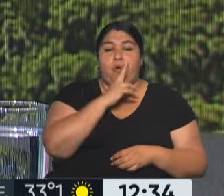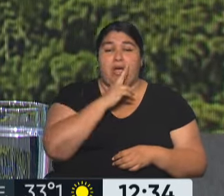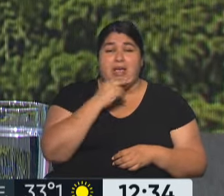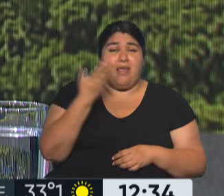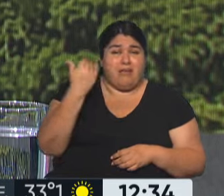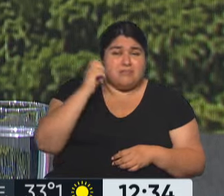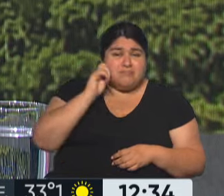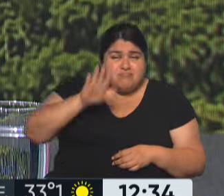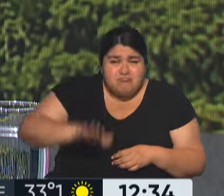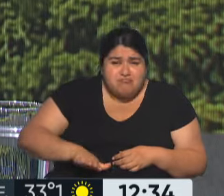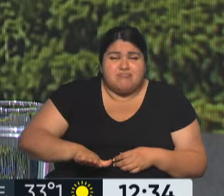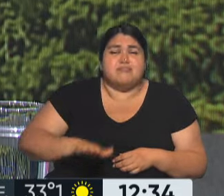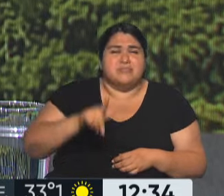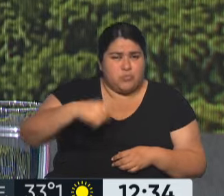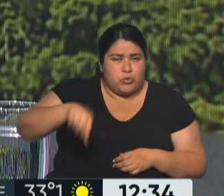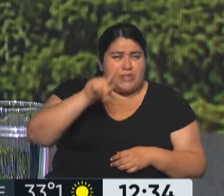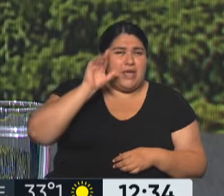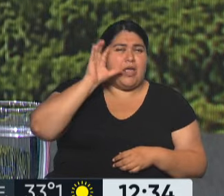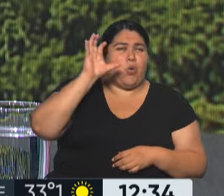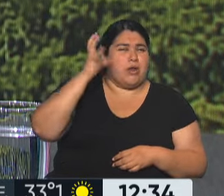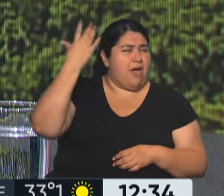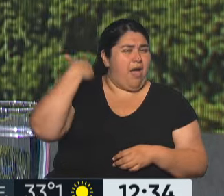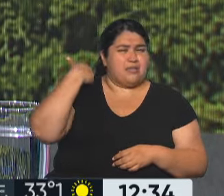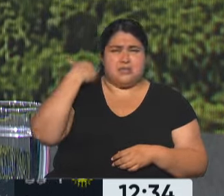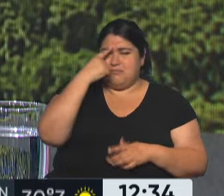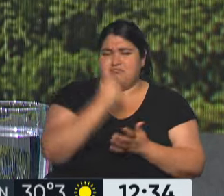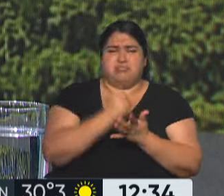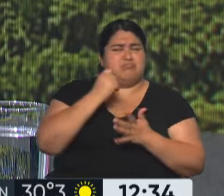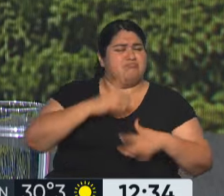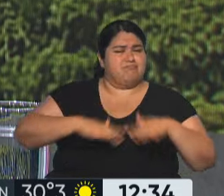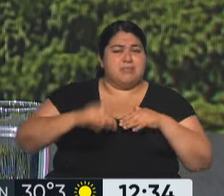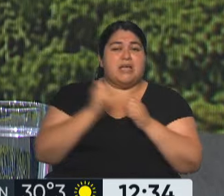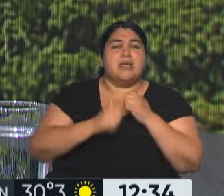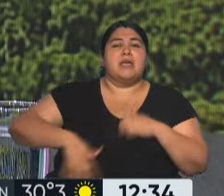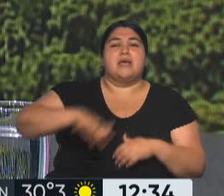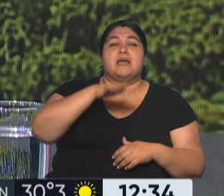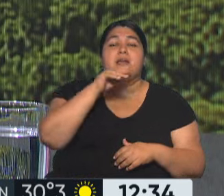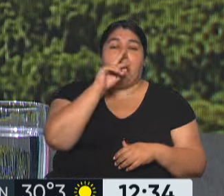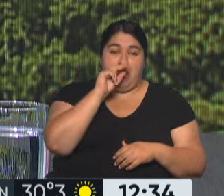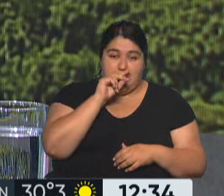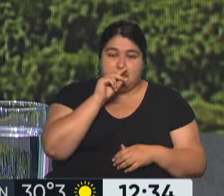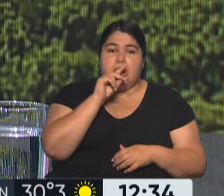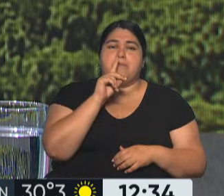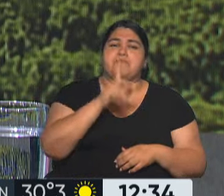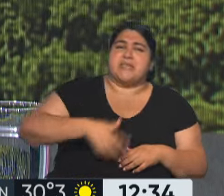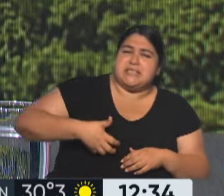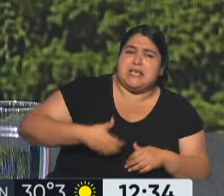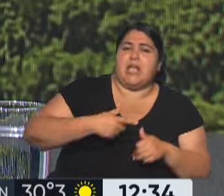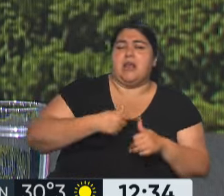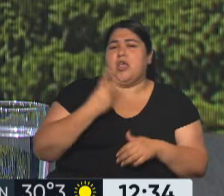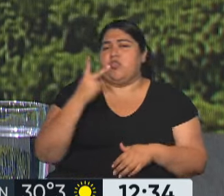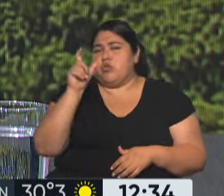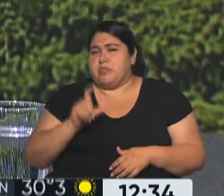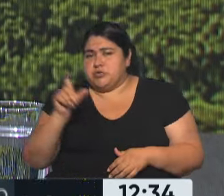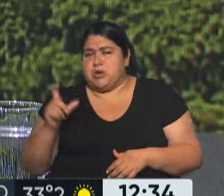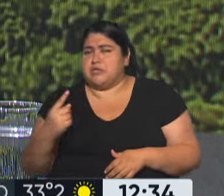muy chiquita. Ustedes lo recuerdan, fue uno de los hechos más conmocionantes en la ciudad de La Plata. Se habló de celos, 2 sospechosos, un